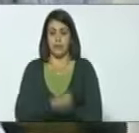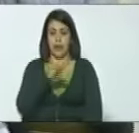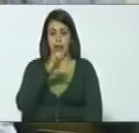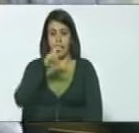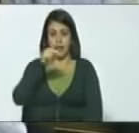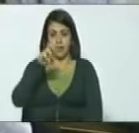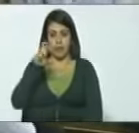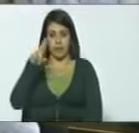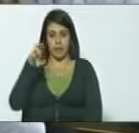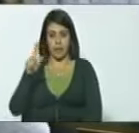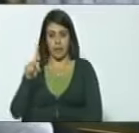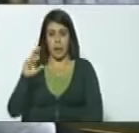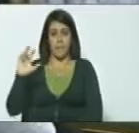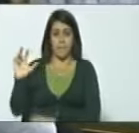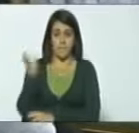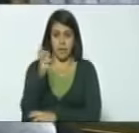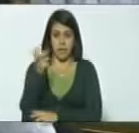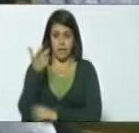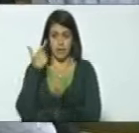Emilker Guzmán, pitcher.